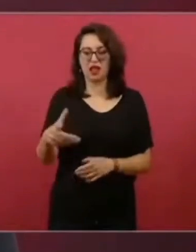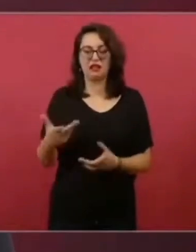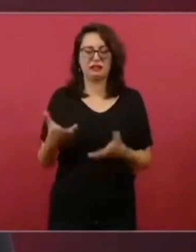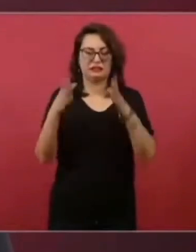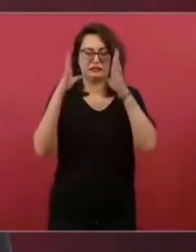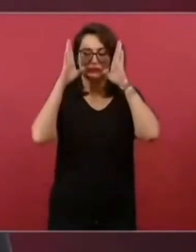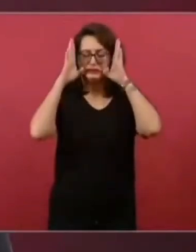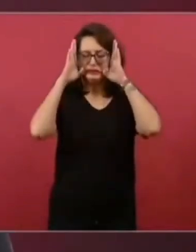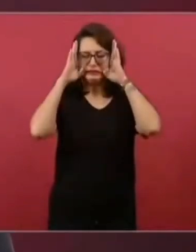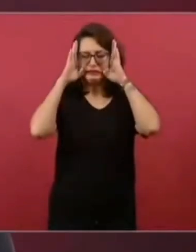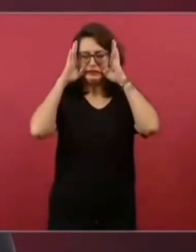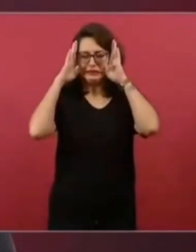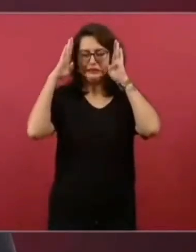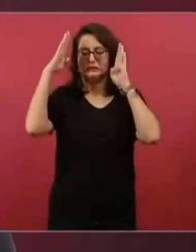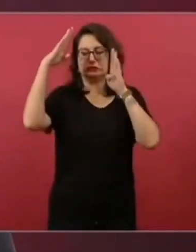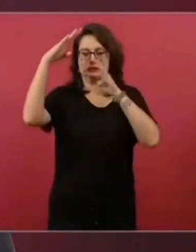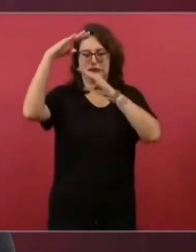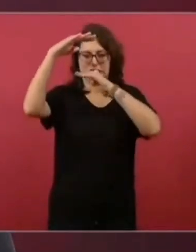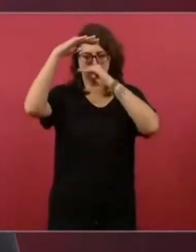ultras